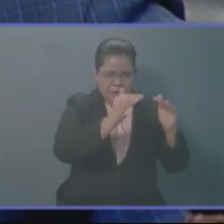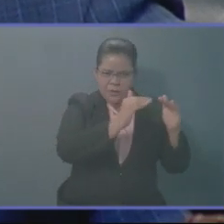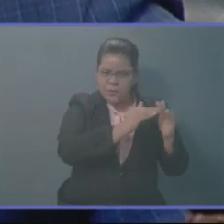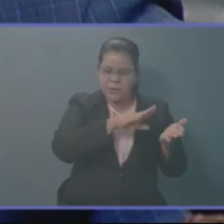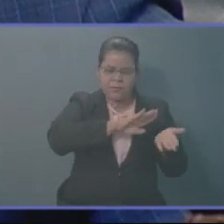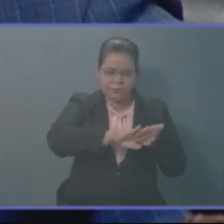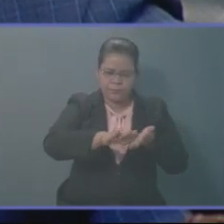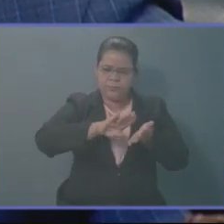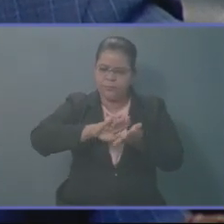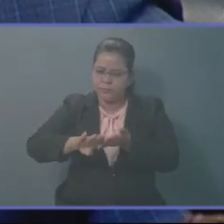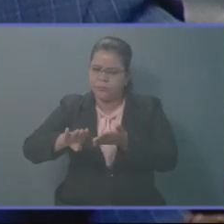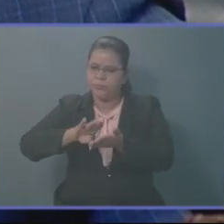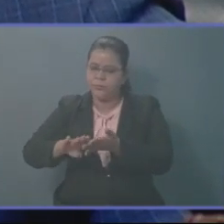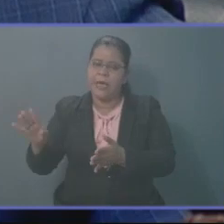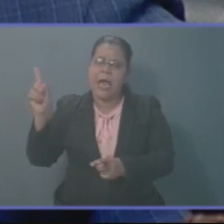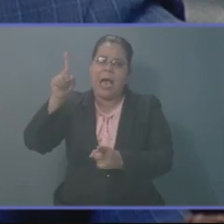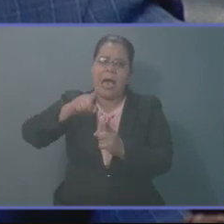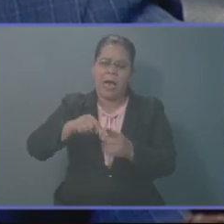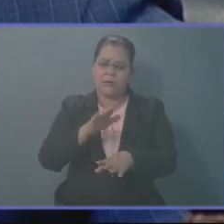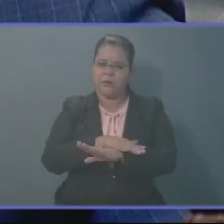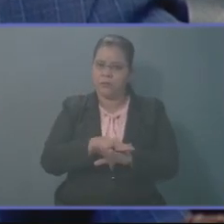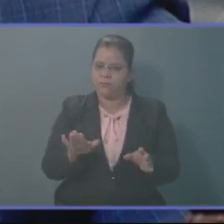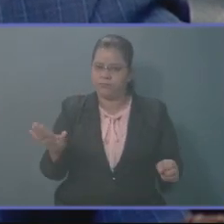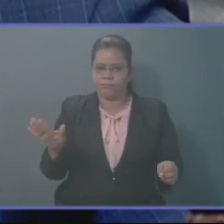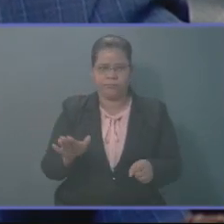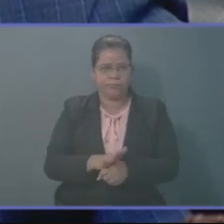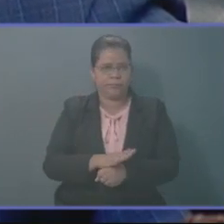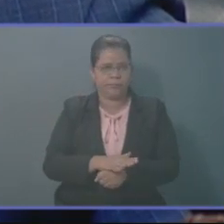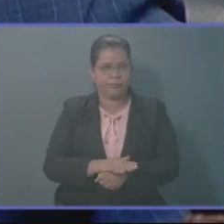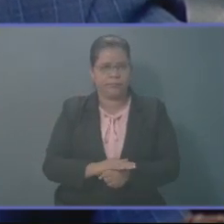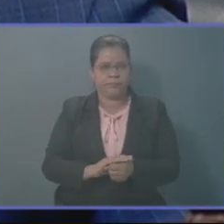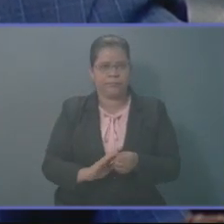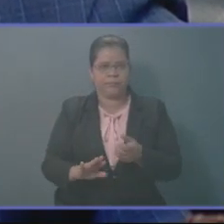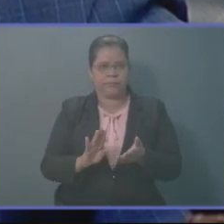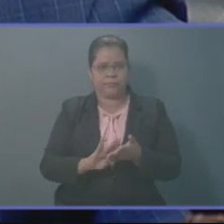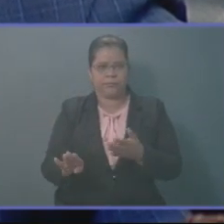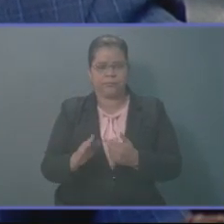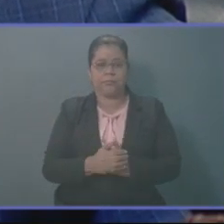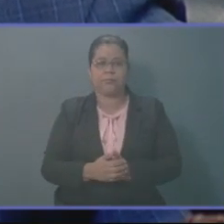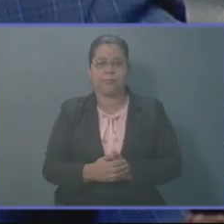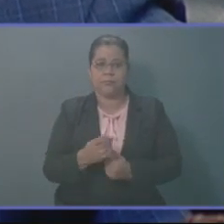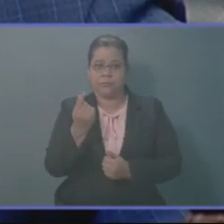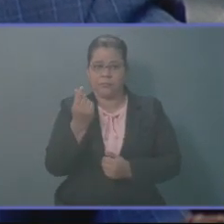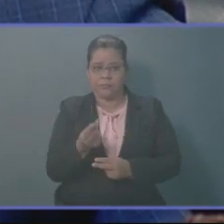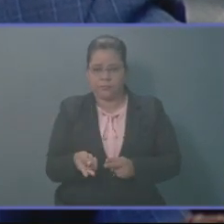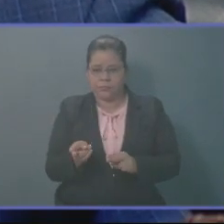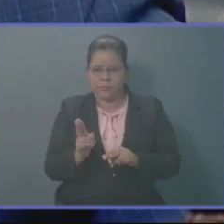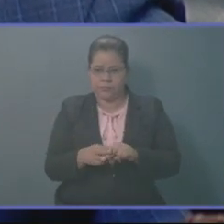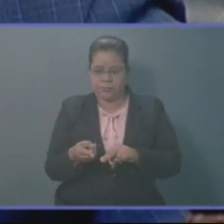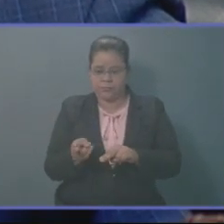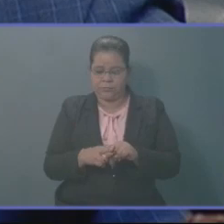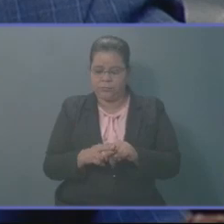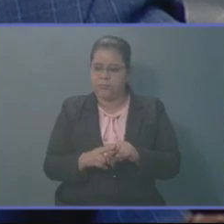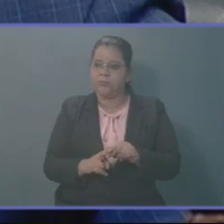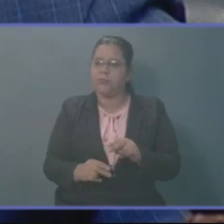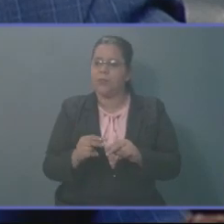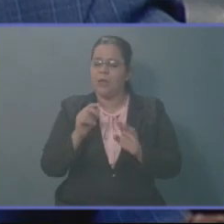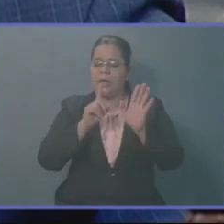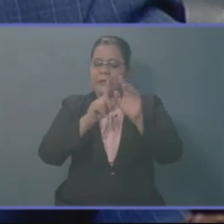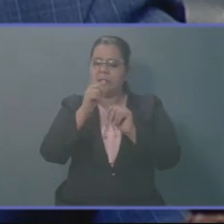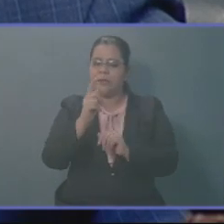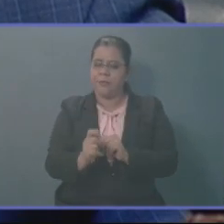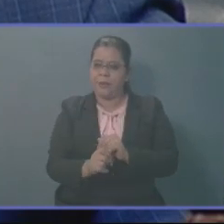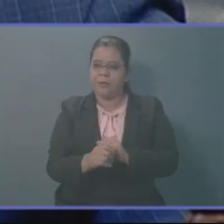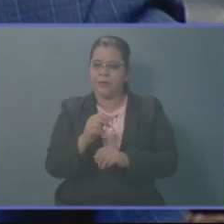iguales hasta la total cancelación del mismo. Intereses. Se pagará una tasa de referencia LIBOR a 6 meses